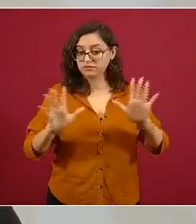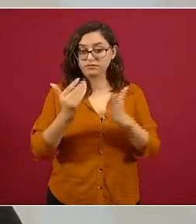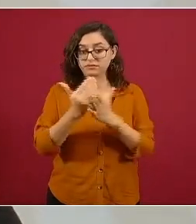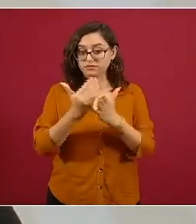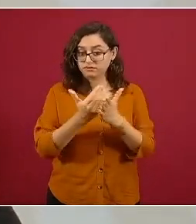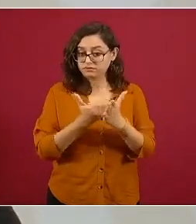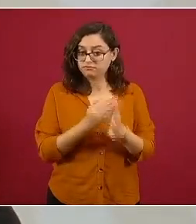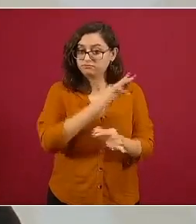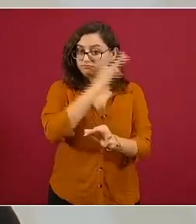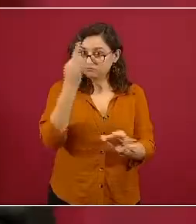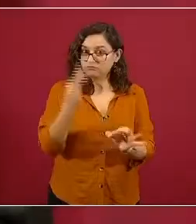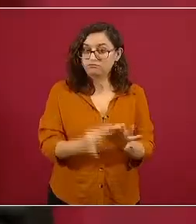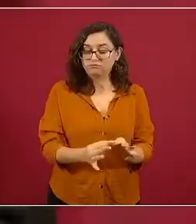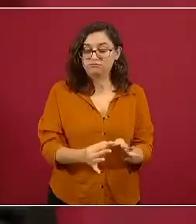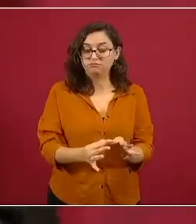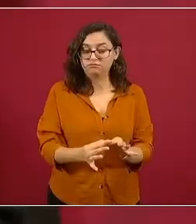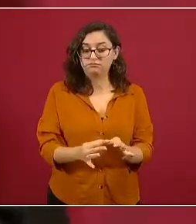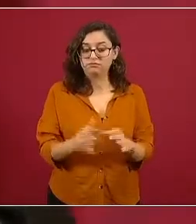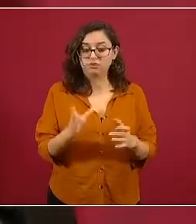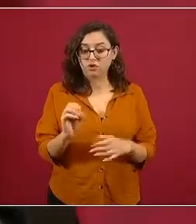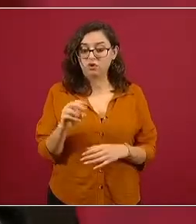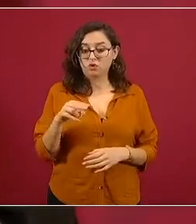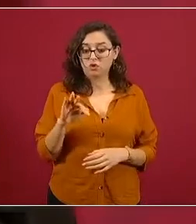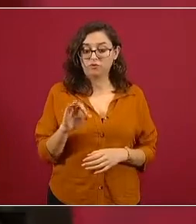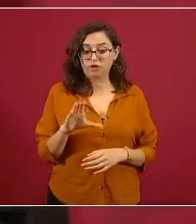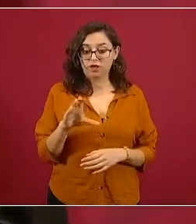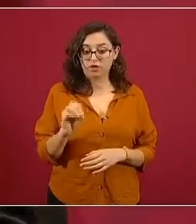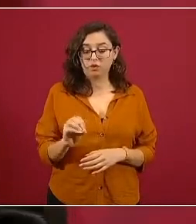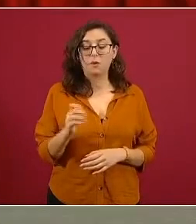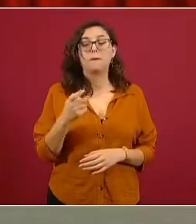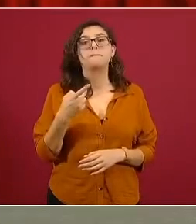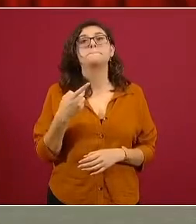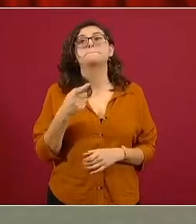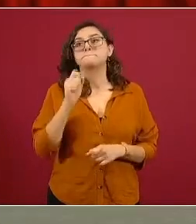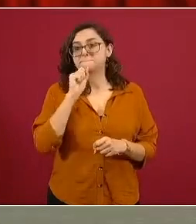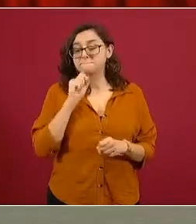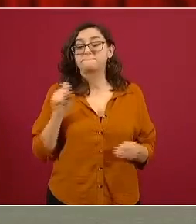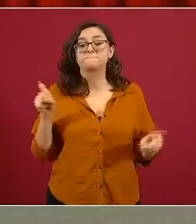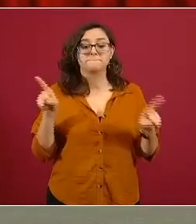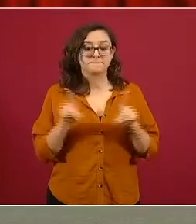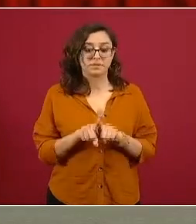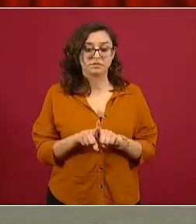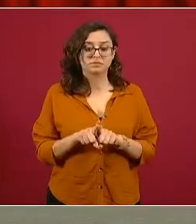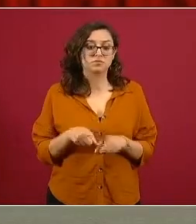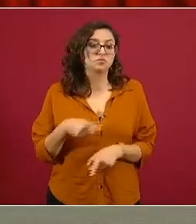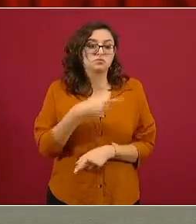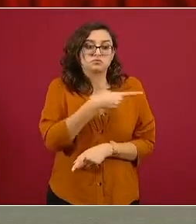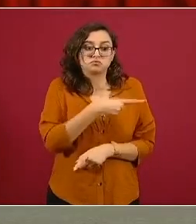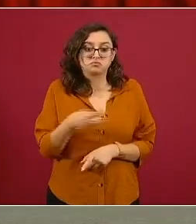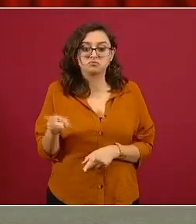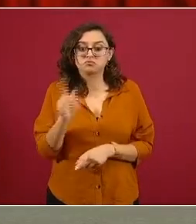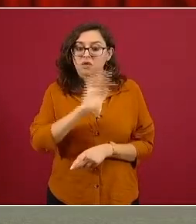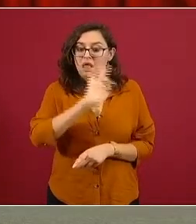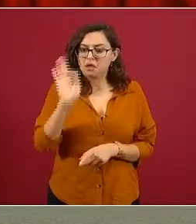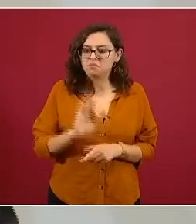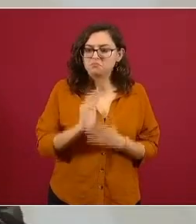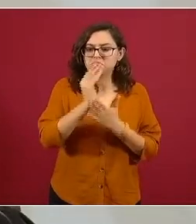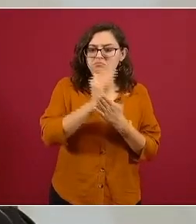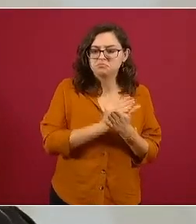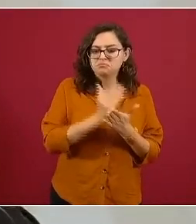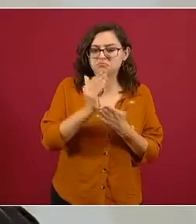las exigencias de la COFECO, pero sí estamos, además pueden ellos tratar de administrar las ofertas, ¿no? O